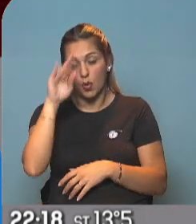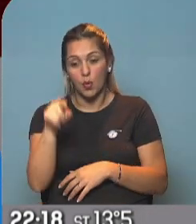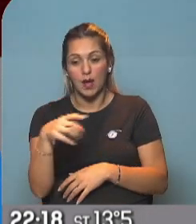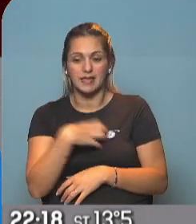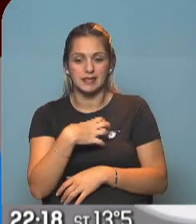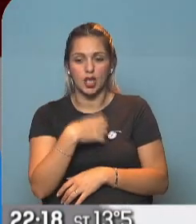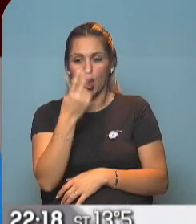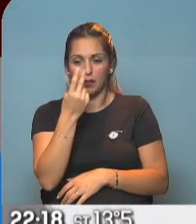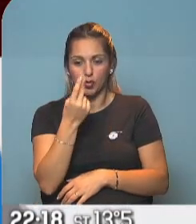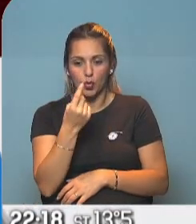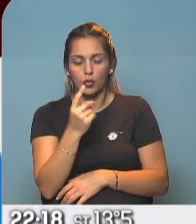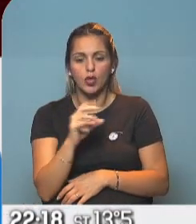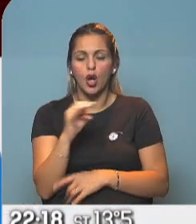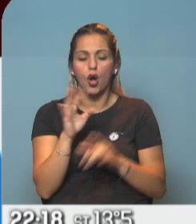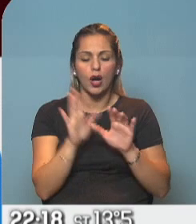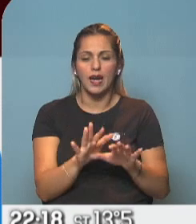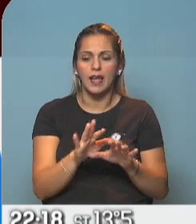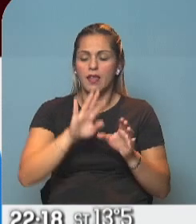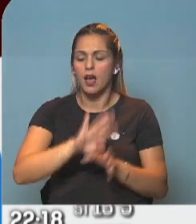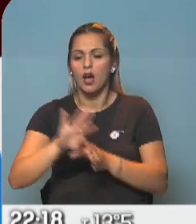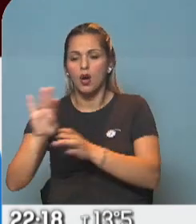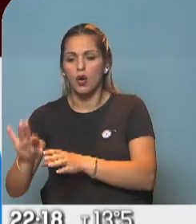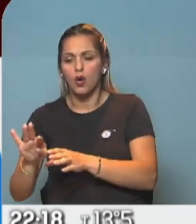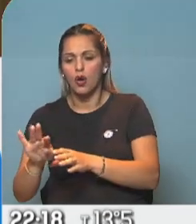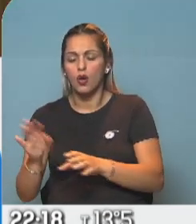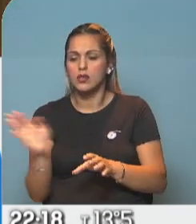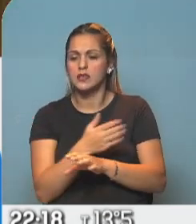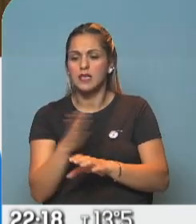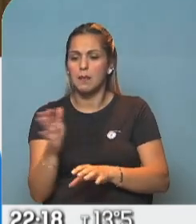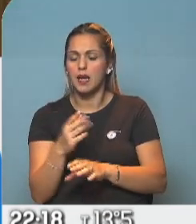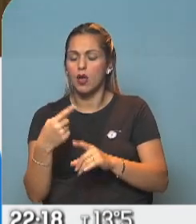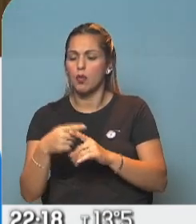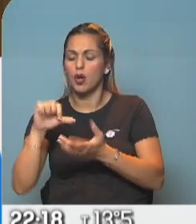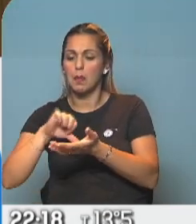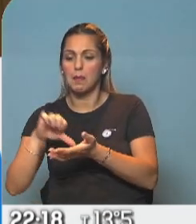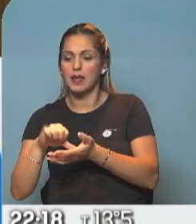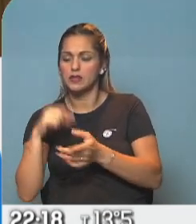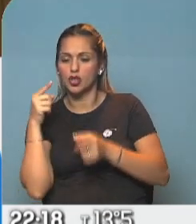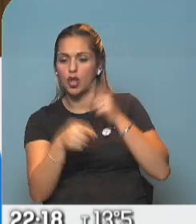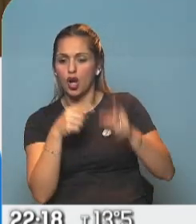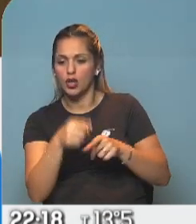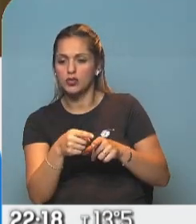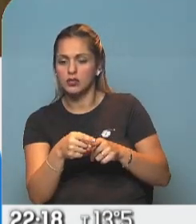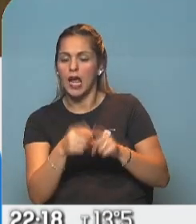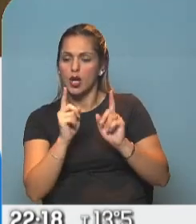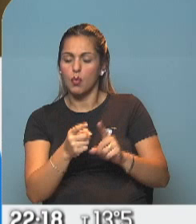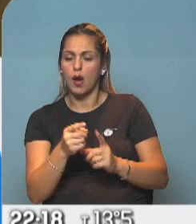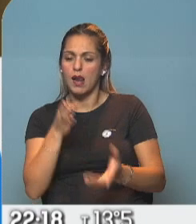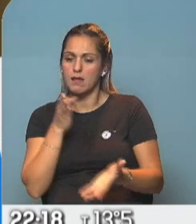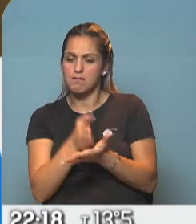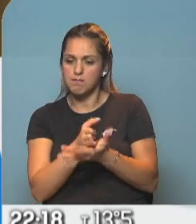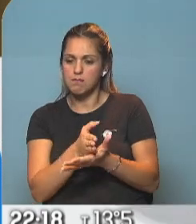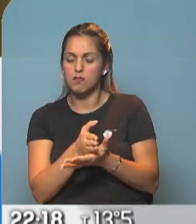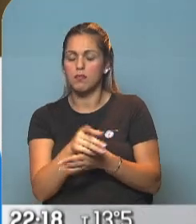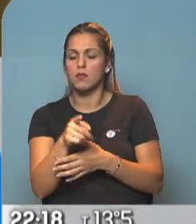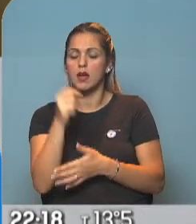XXI, quedar al margen, sancionado por distintos países, pero recuperar con mano dura controlar la economía